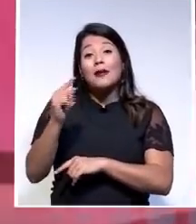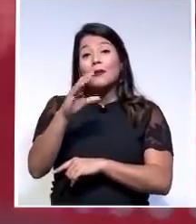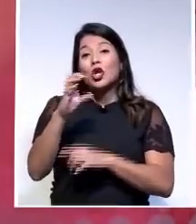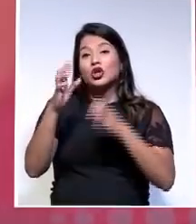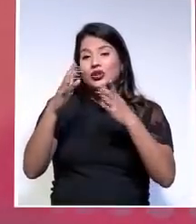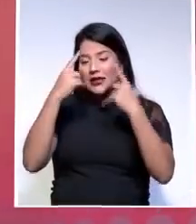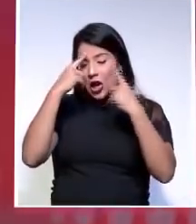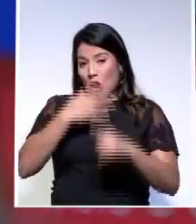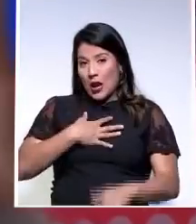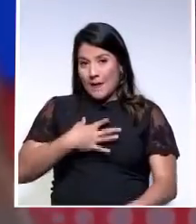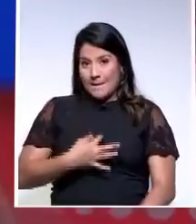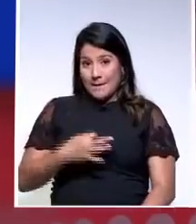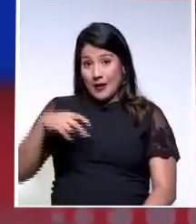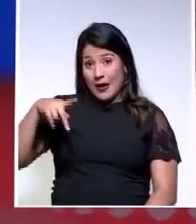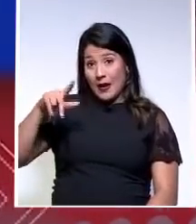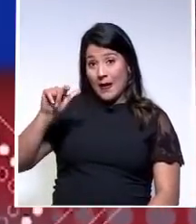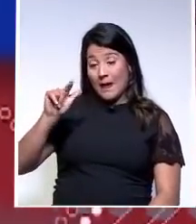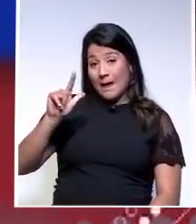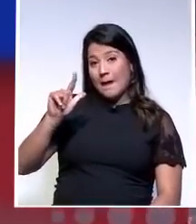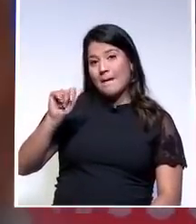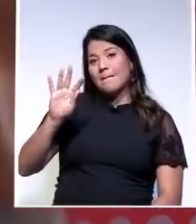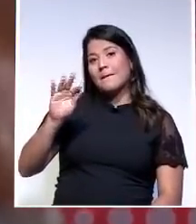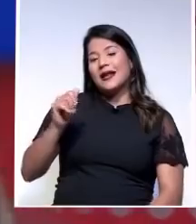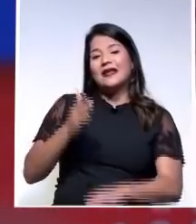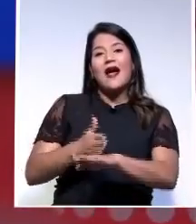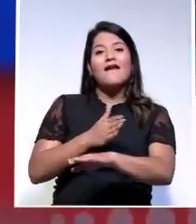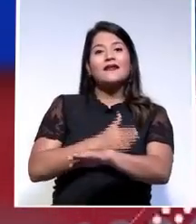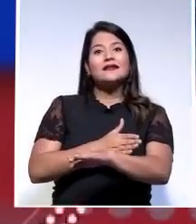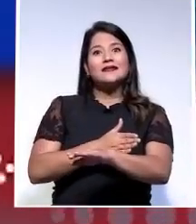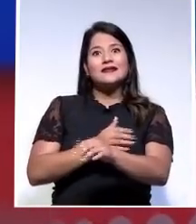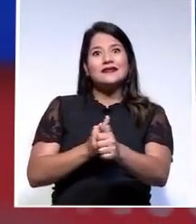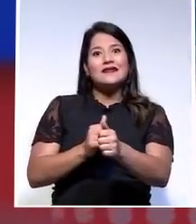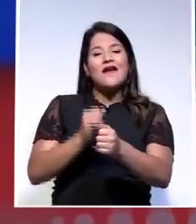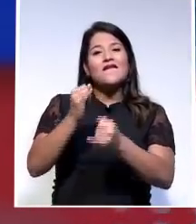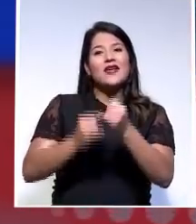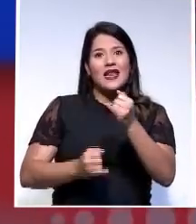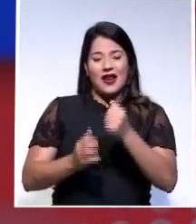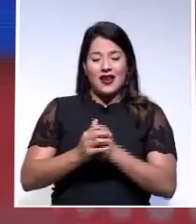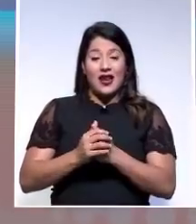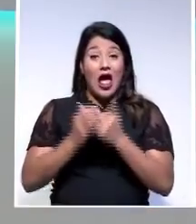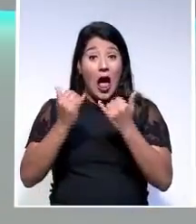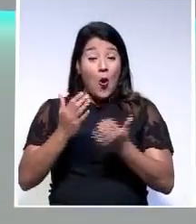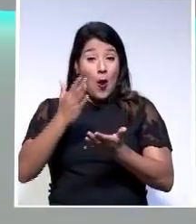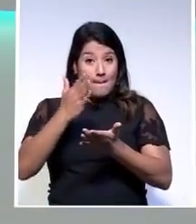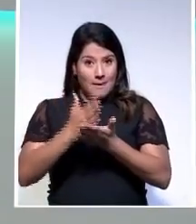una medalla de plata y avanzar a una final paralímpica.